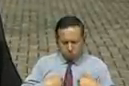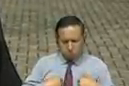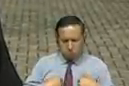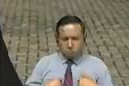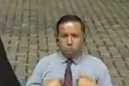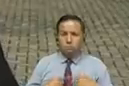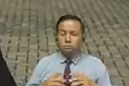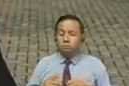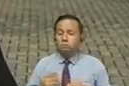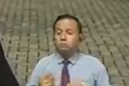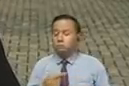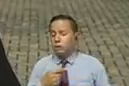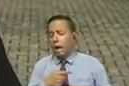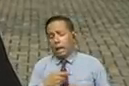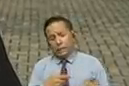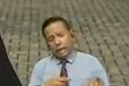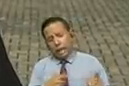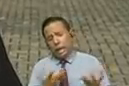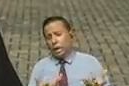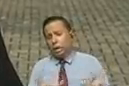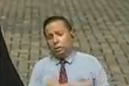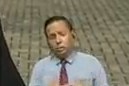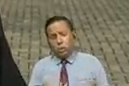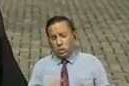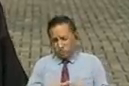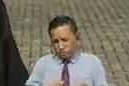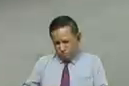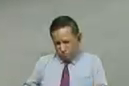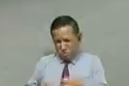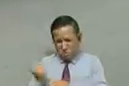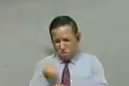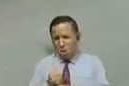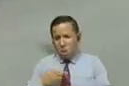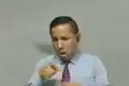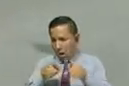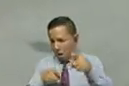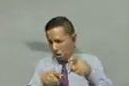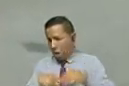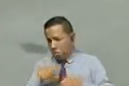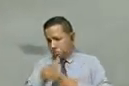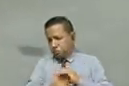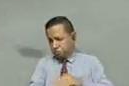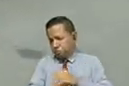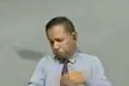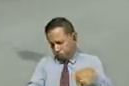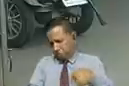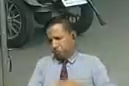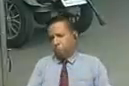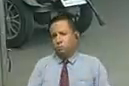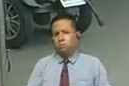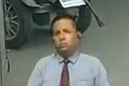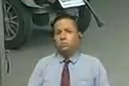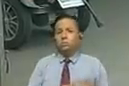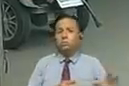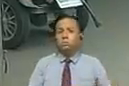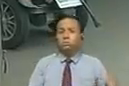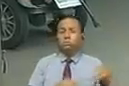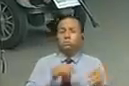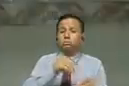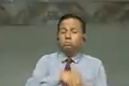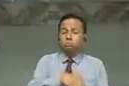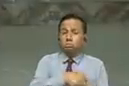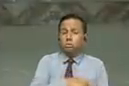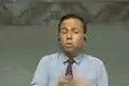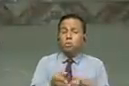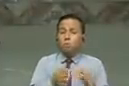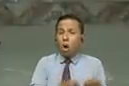también dónde se encontraba escondida la presunta arma utilizada. El velatorio se llevó a cabo en la iglesia donde asistía, en el centro